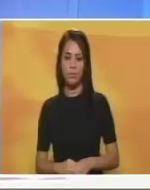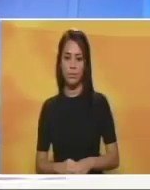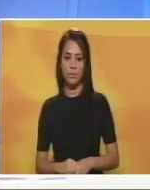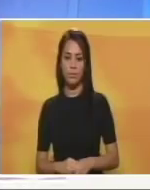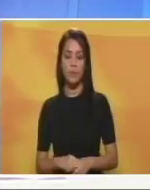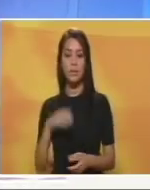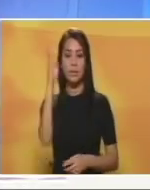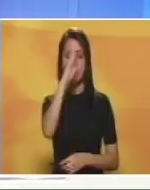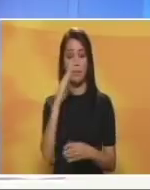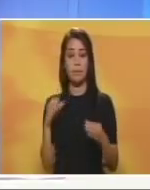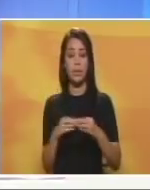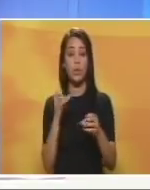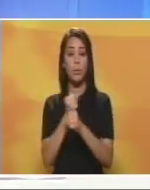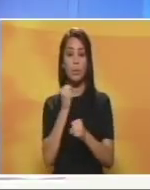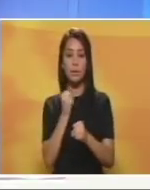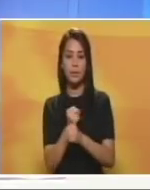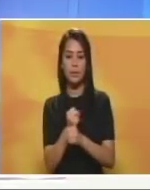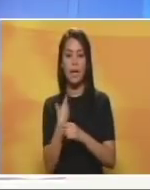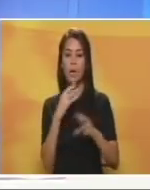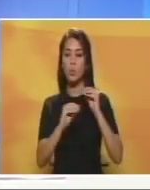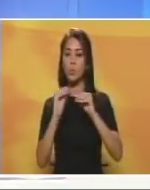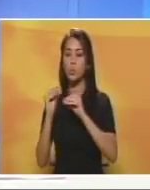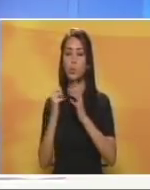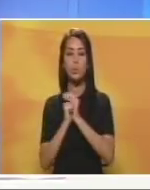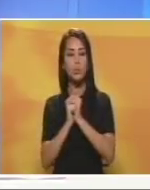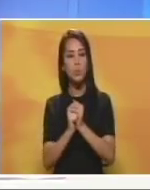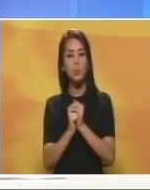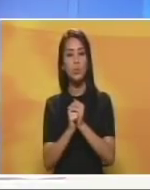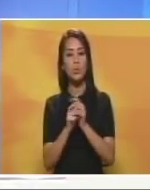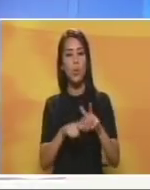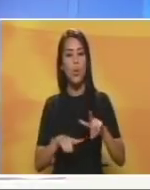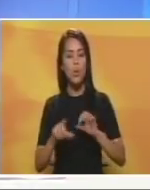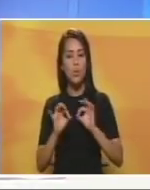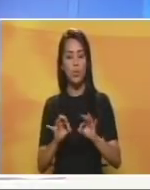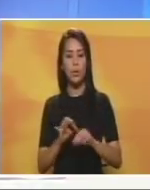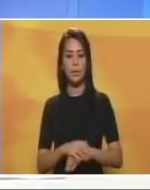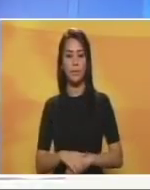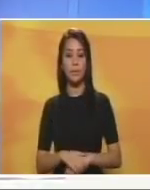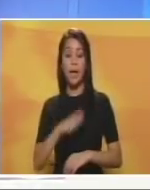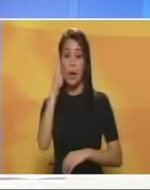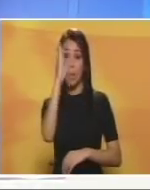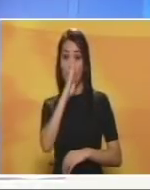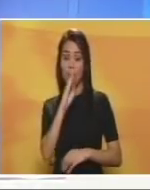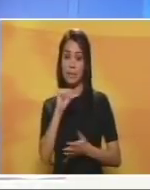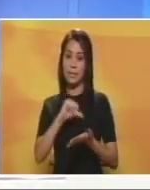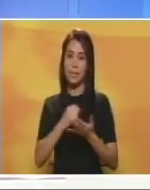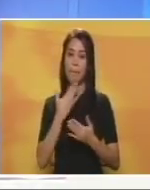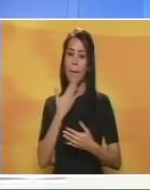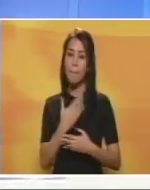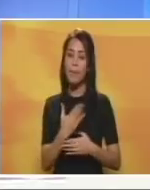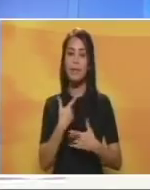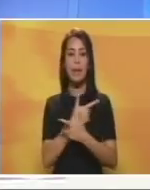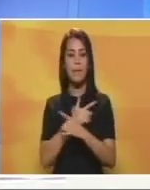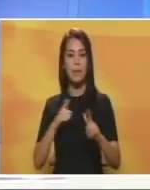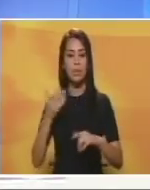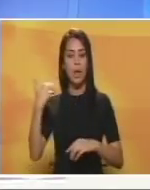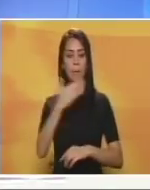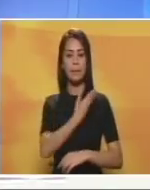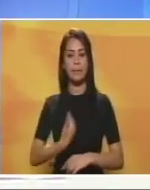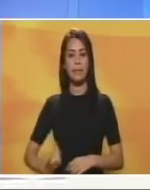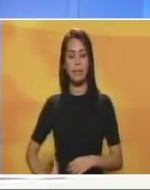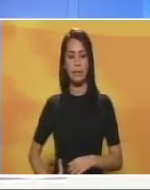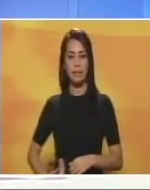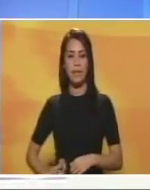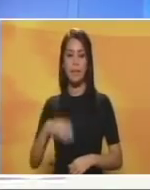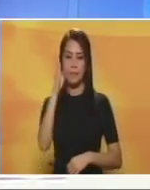En Brasil, el Partido de los Trabajadores ha convocado una vigilia permanente tanto en Curitiba como en Brasilia para exigir la liberación del expresidente Luis Ignacio